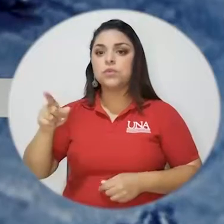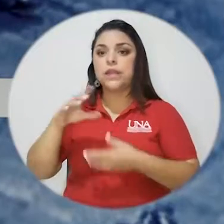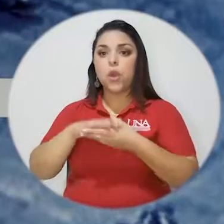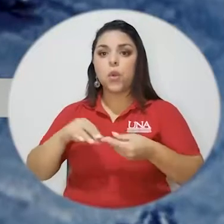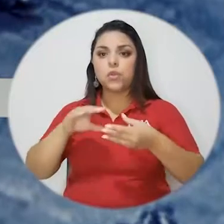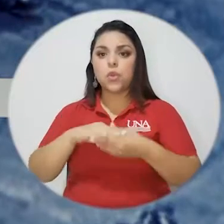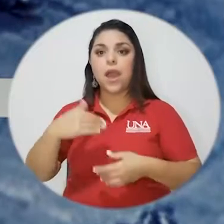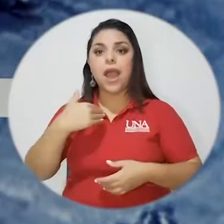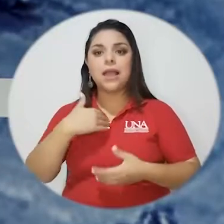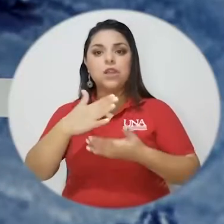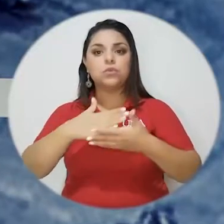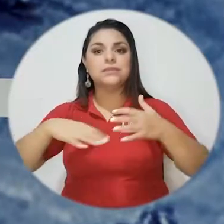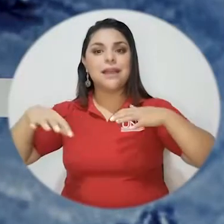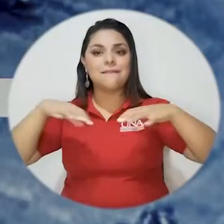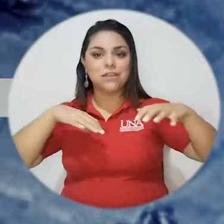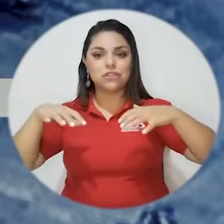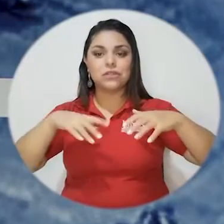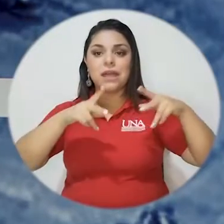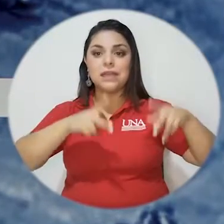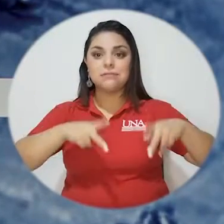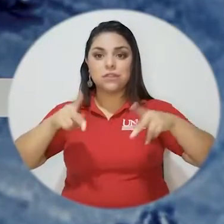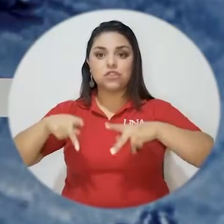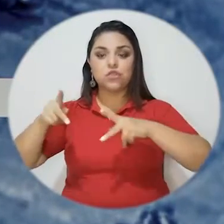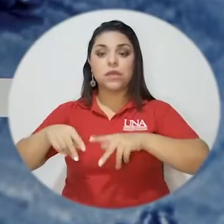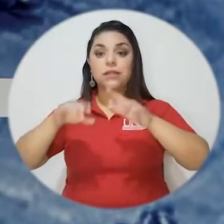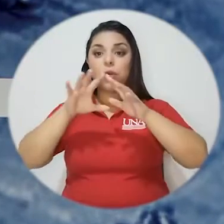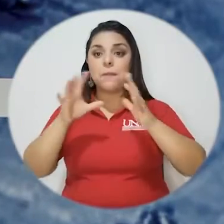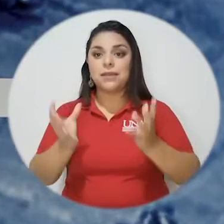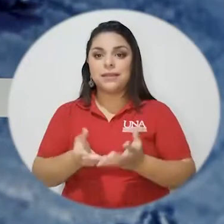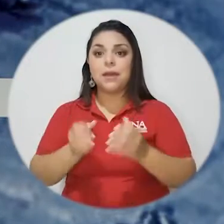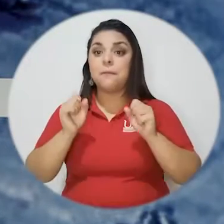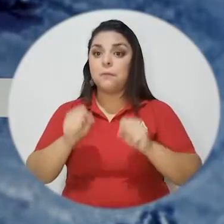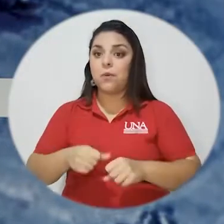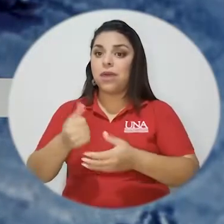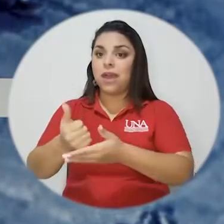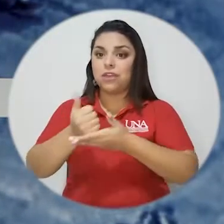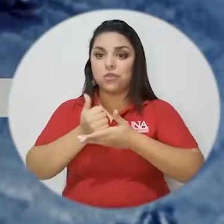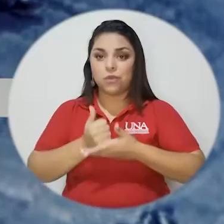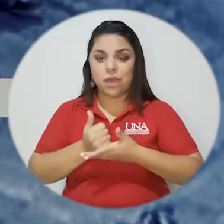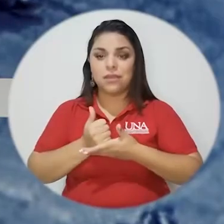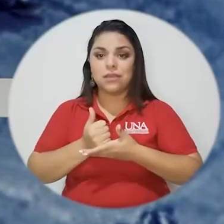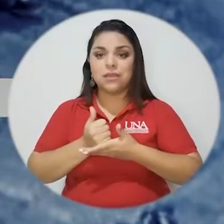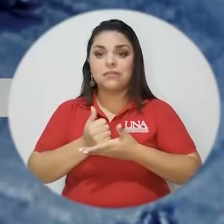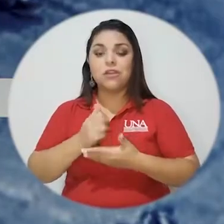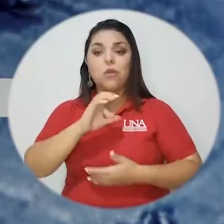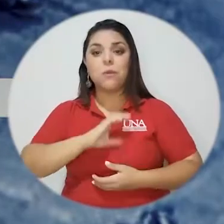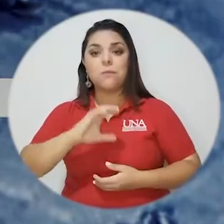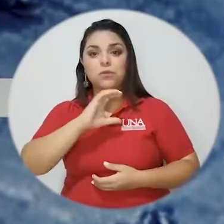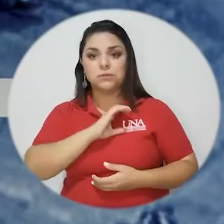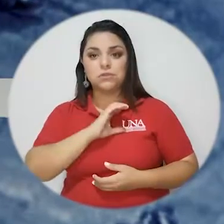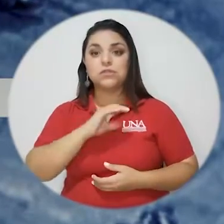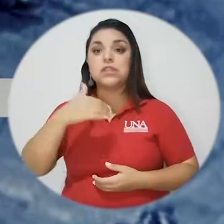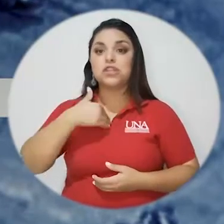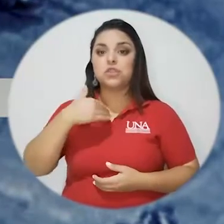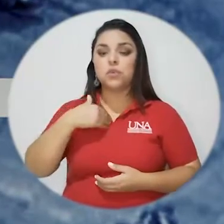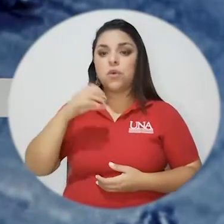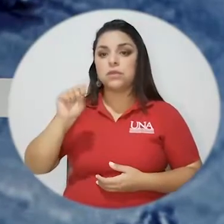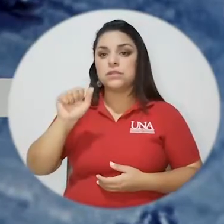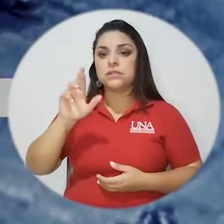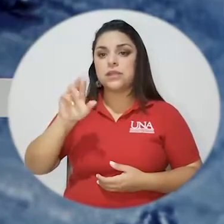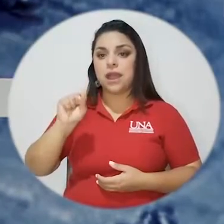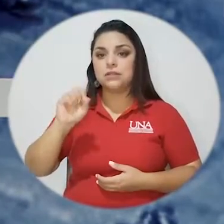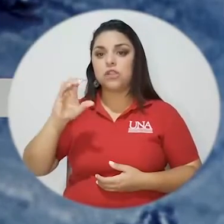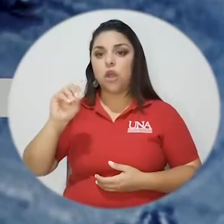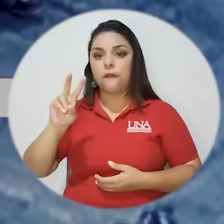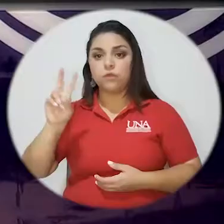acciones de la humanidad que podrían favorecer comportamientos como el que tuvo SARS-CoV-2. Sería